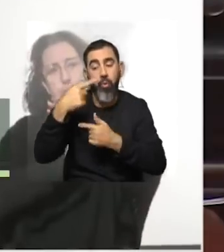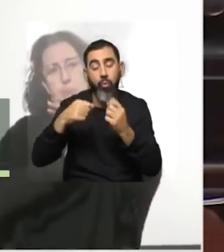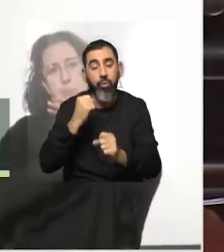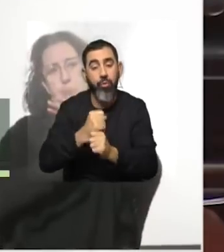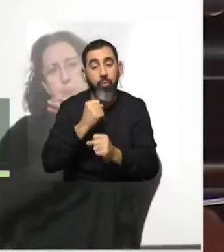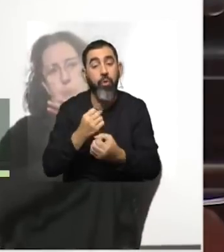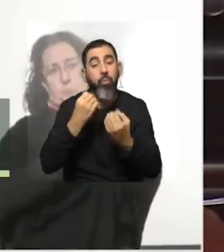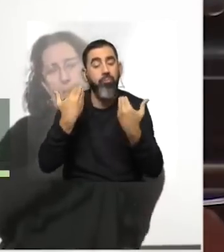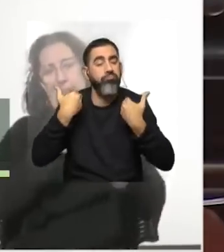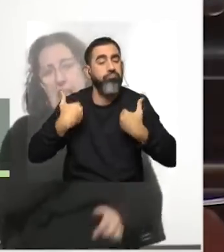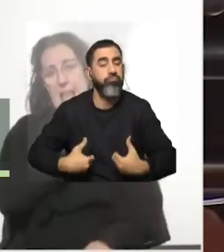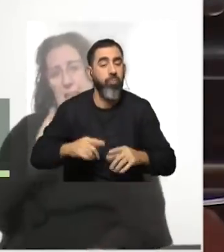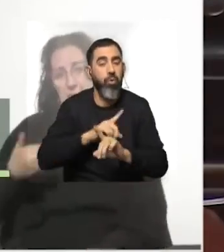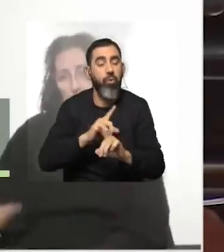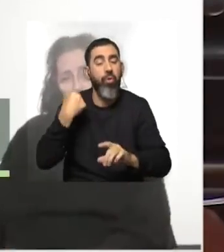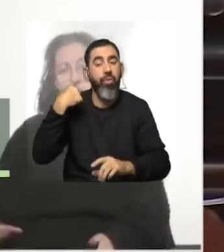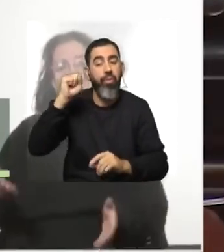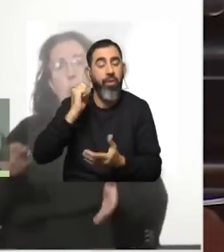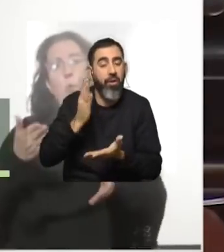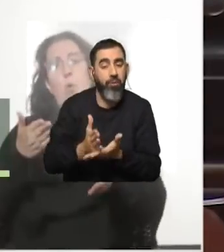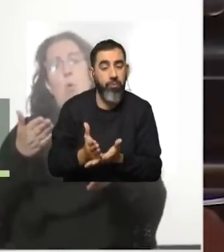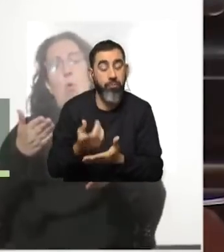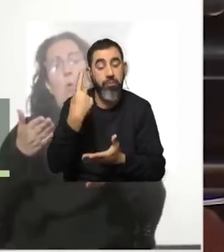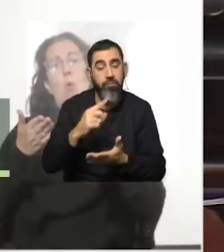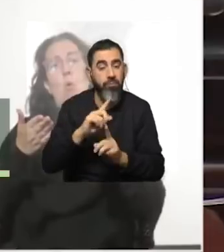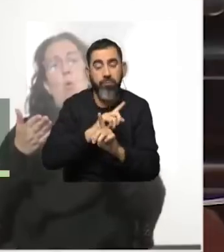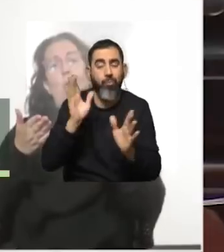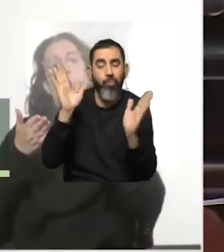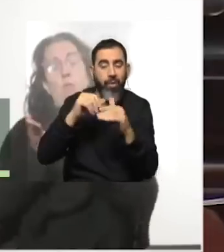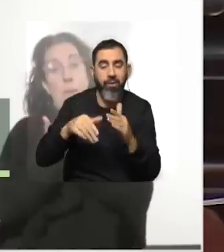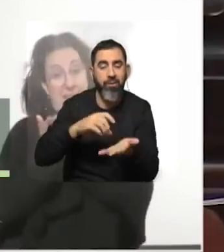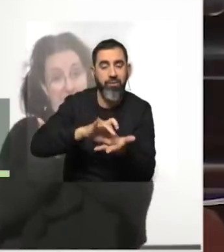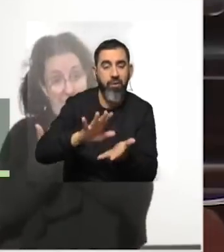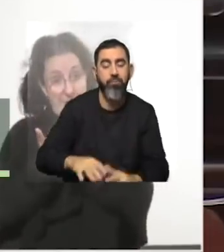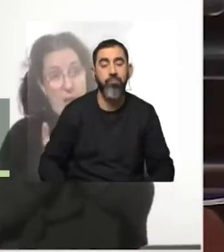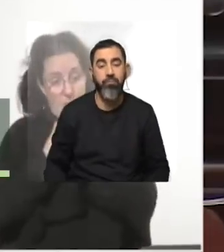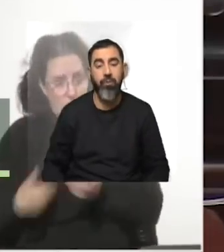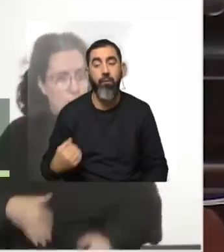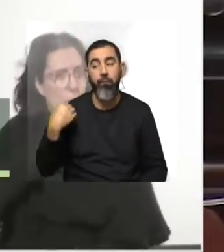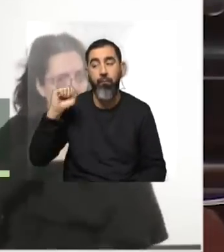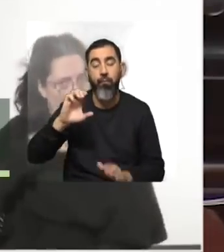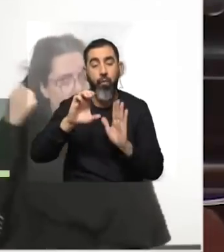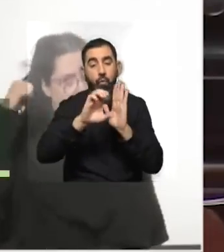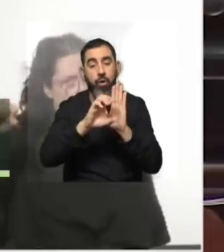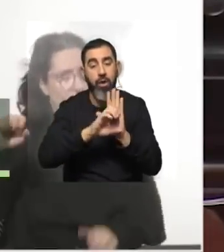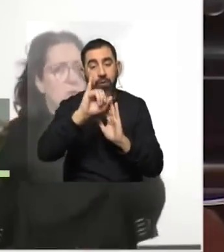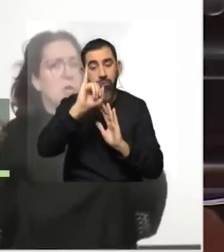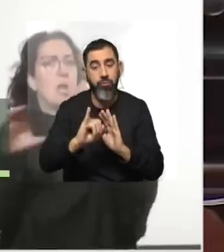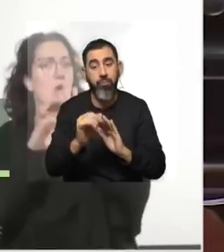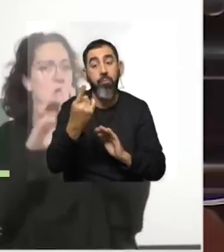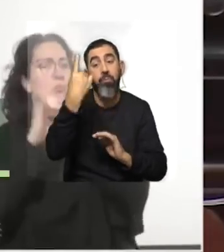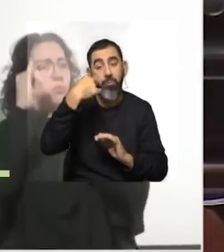cargo porque su acción no configura delito penal y, por lo tanto, no se la puede remover. Hubo una violación de la Constitución,